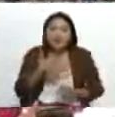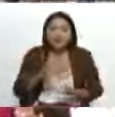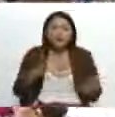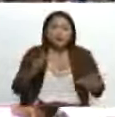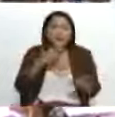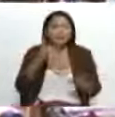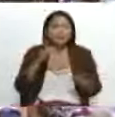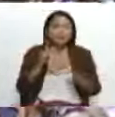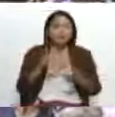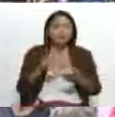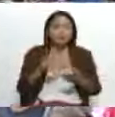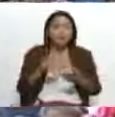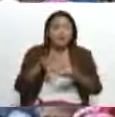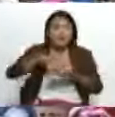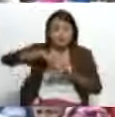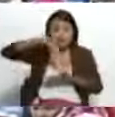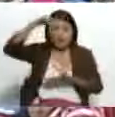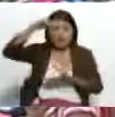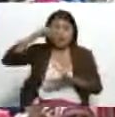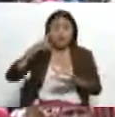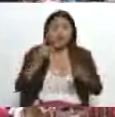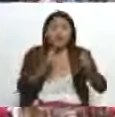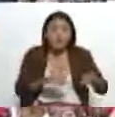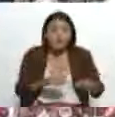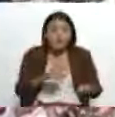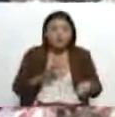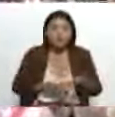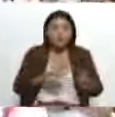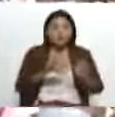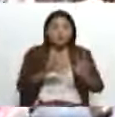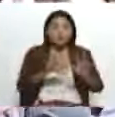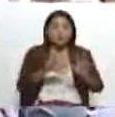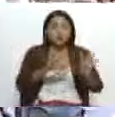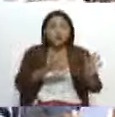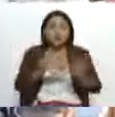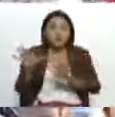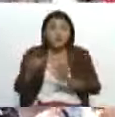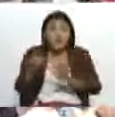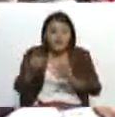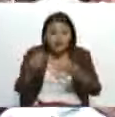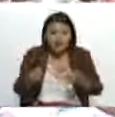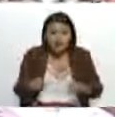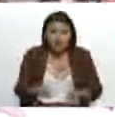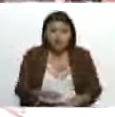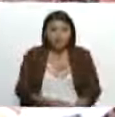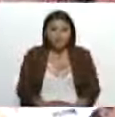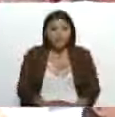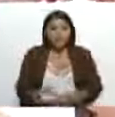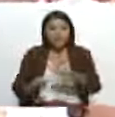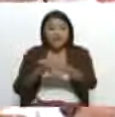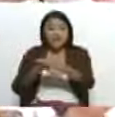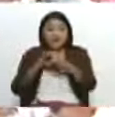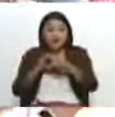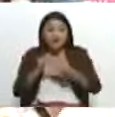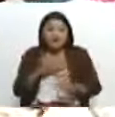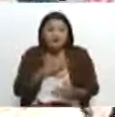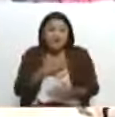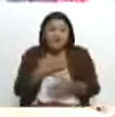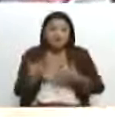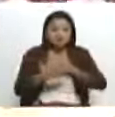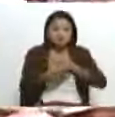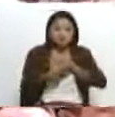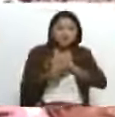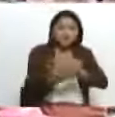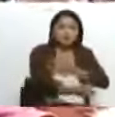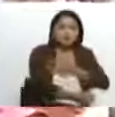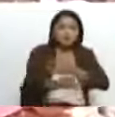laudo arbitral de París en 1899, mediante el cual la Gran Bretaña pretendió